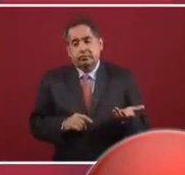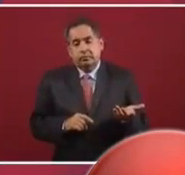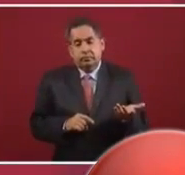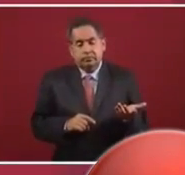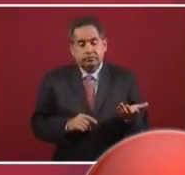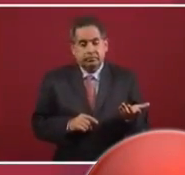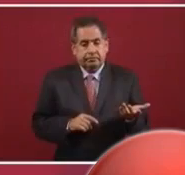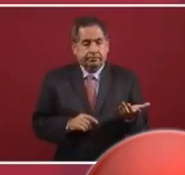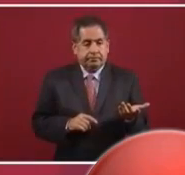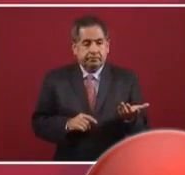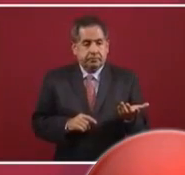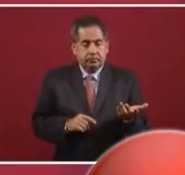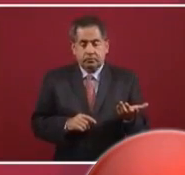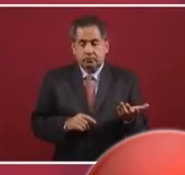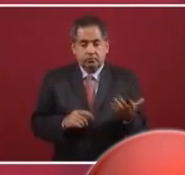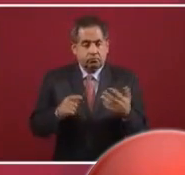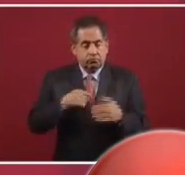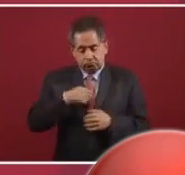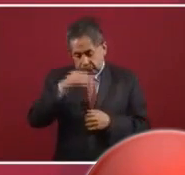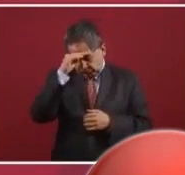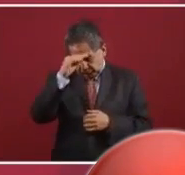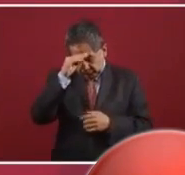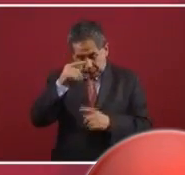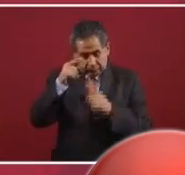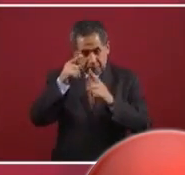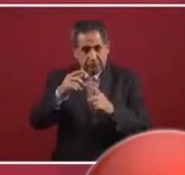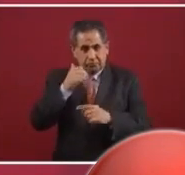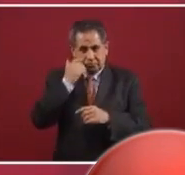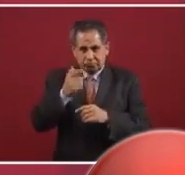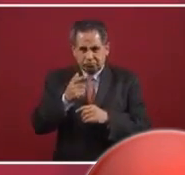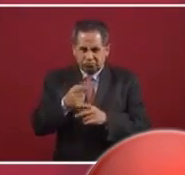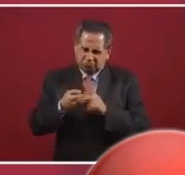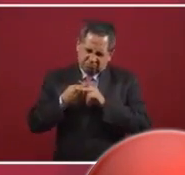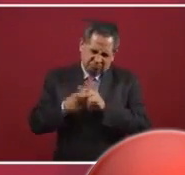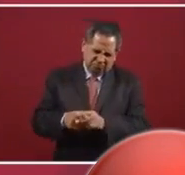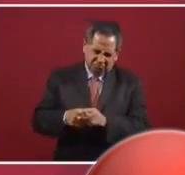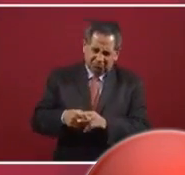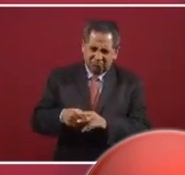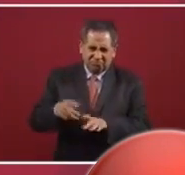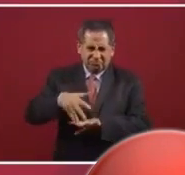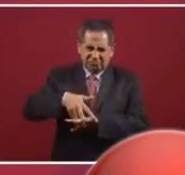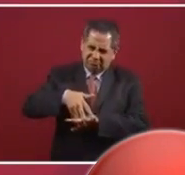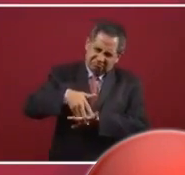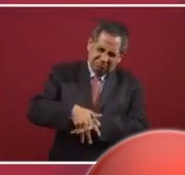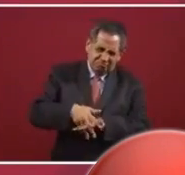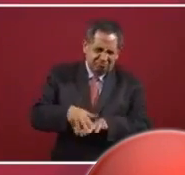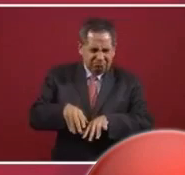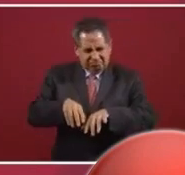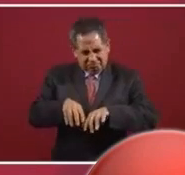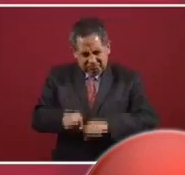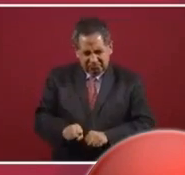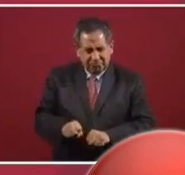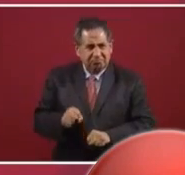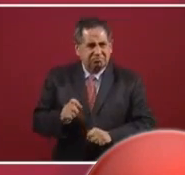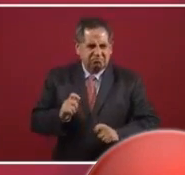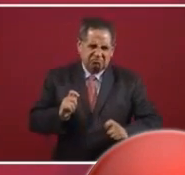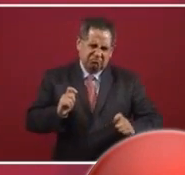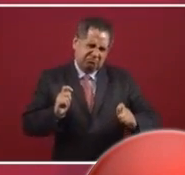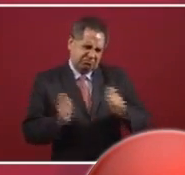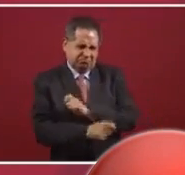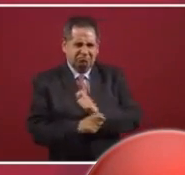el propósito de sentar las bases lo más pronto posible para la transformación.